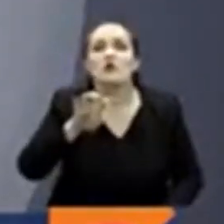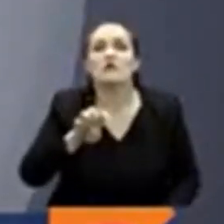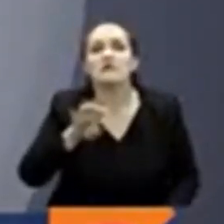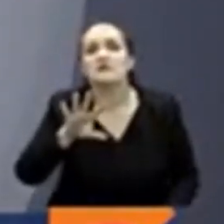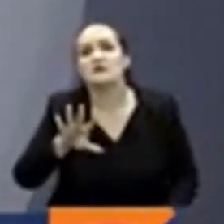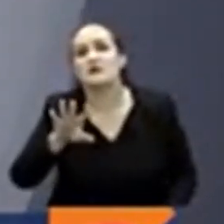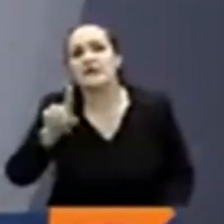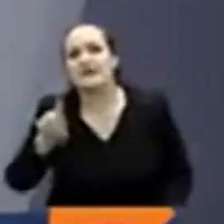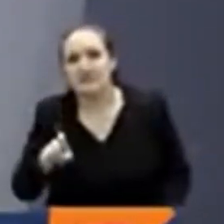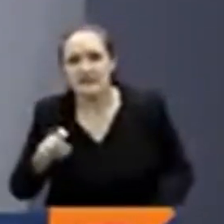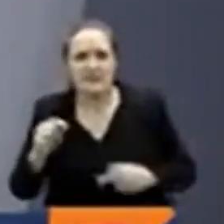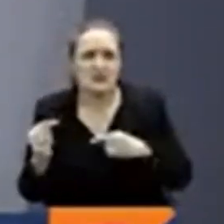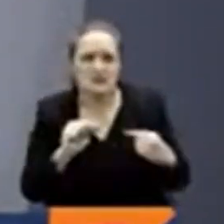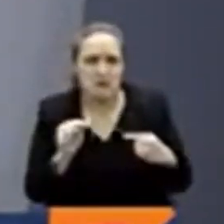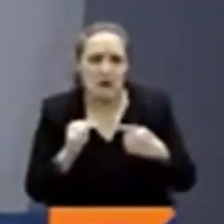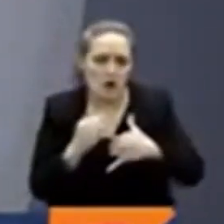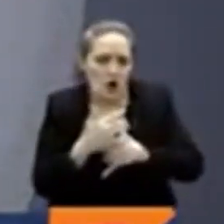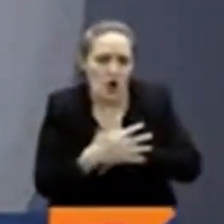956 riñas.